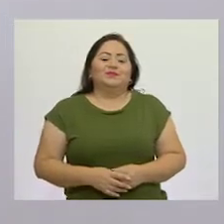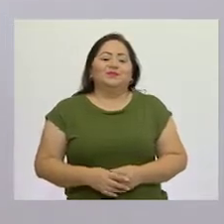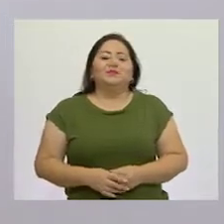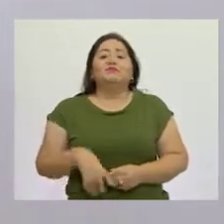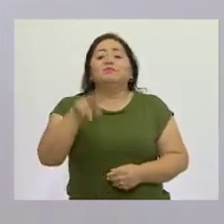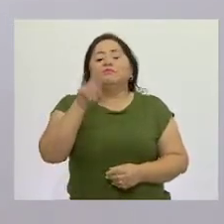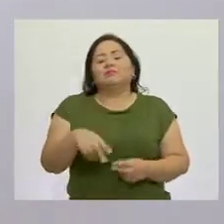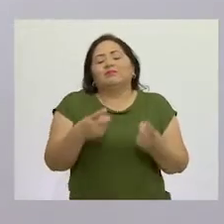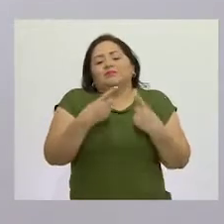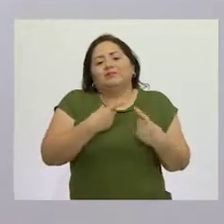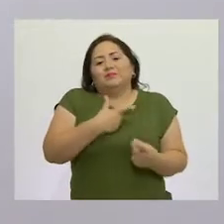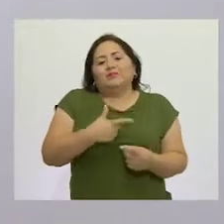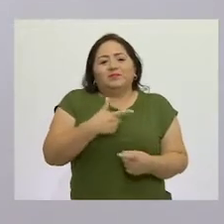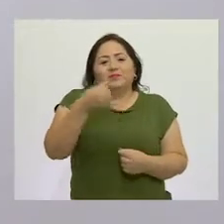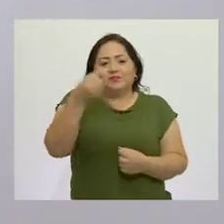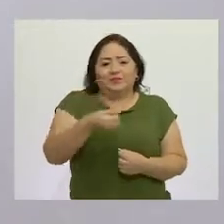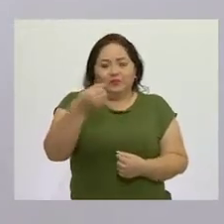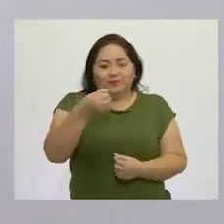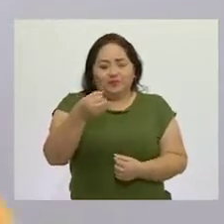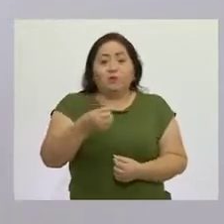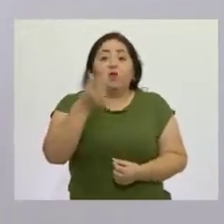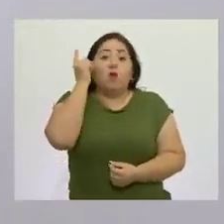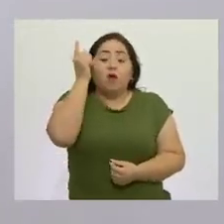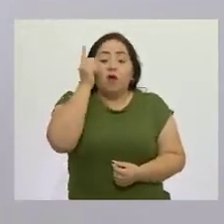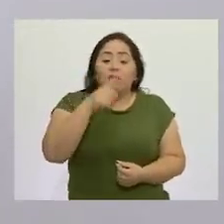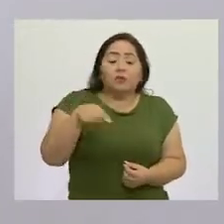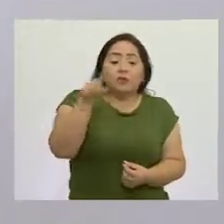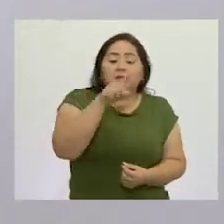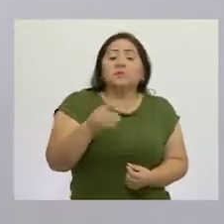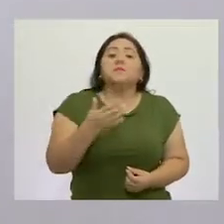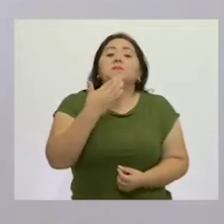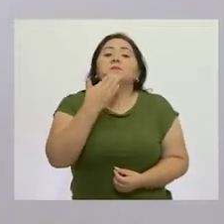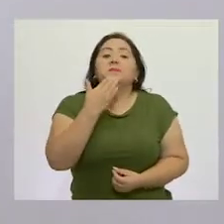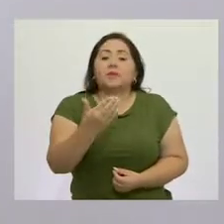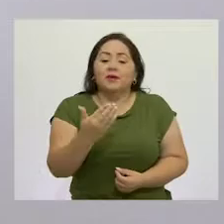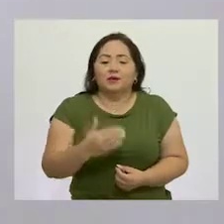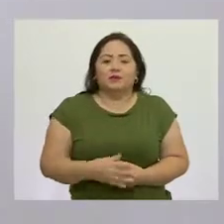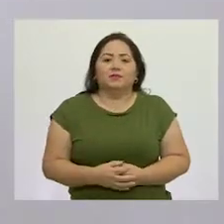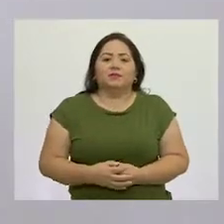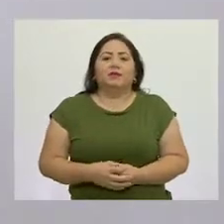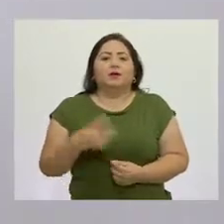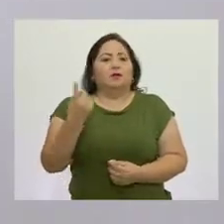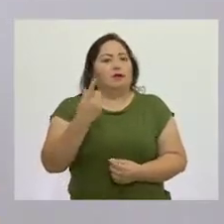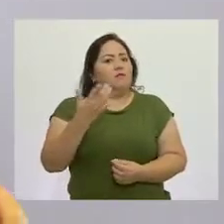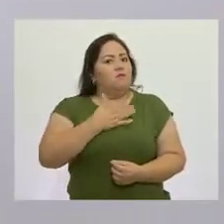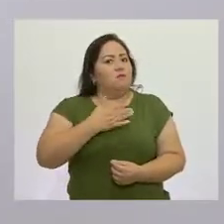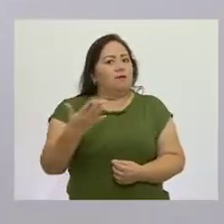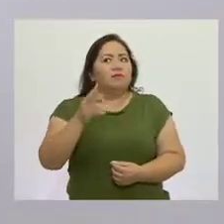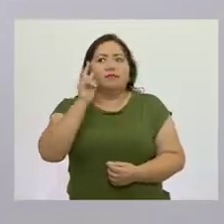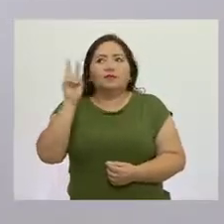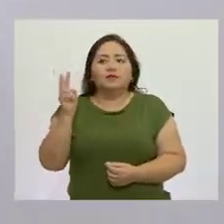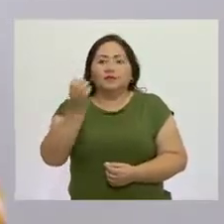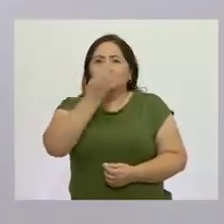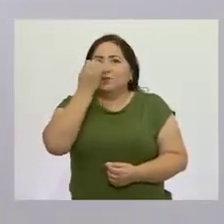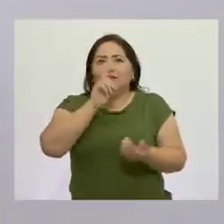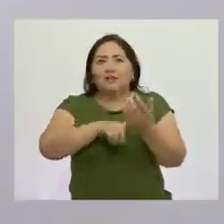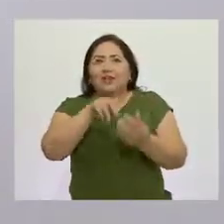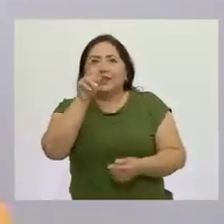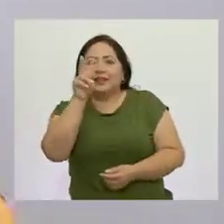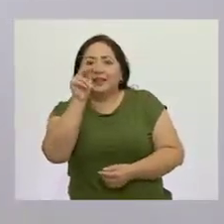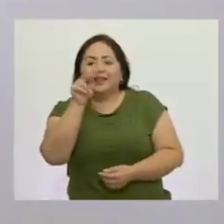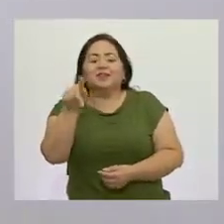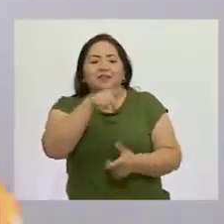Me da mucho gusto saludarlos. Espero que estén muy bien. Qué bueno que vemos la escuela en la tele